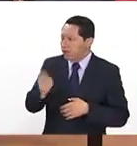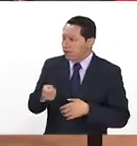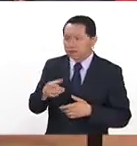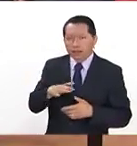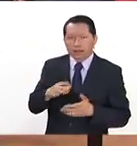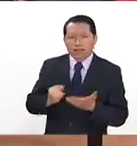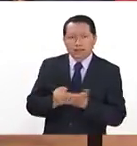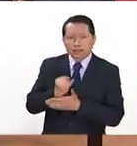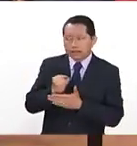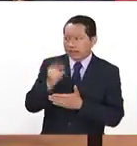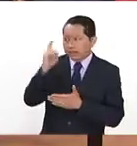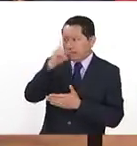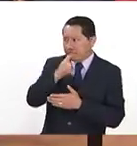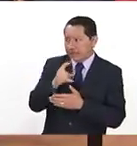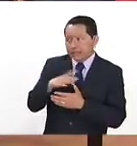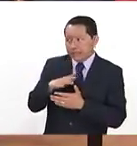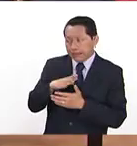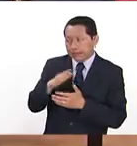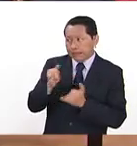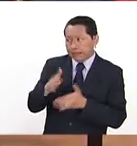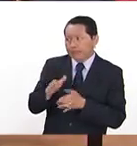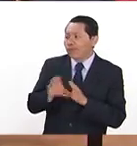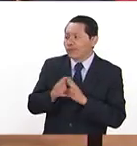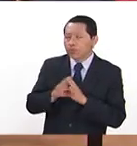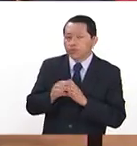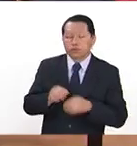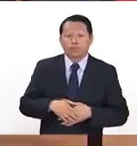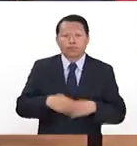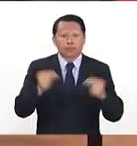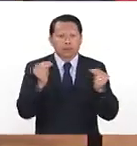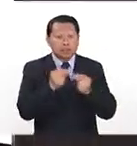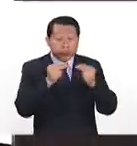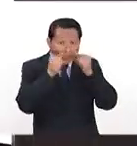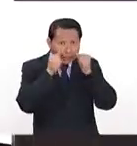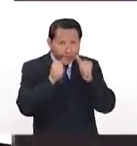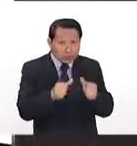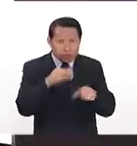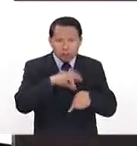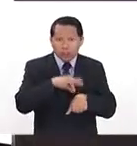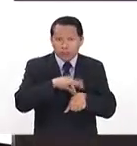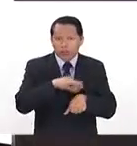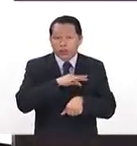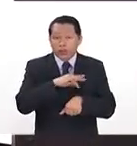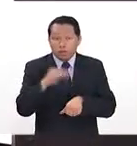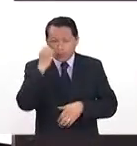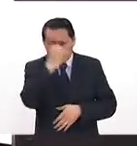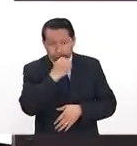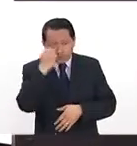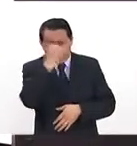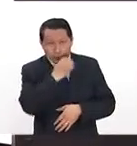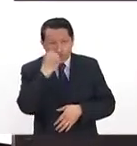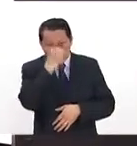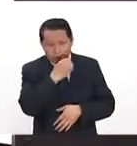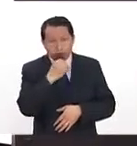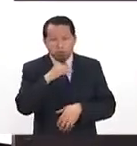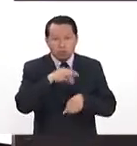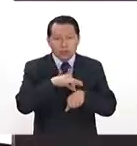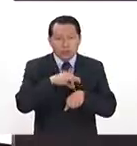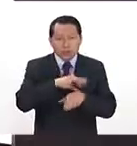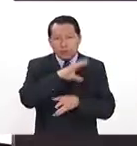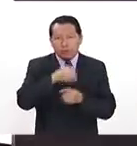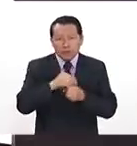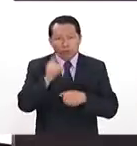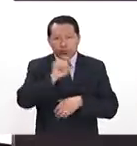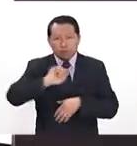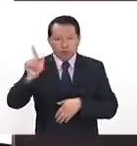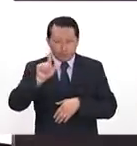decidir esto ya es una complicación? Bueno, esto necesita forzosamente atención médica que pueda evaluar el médico, todos los profesionales